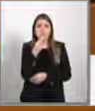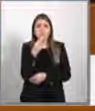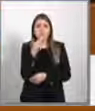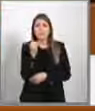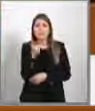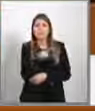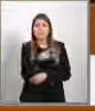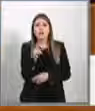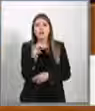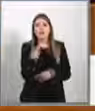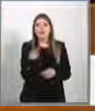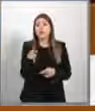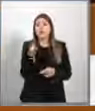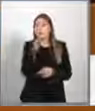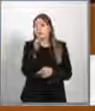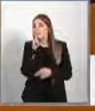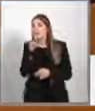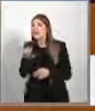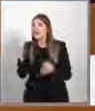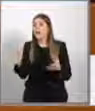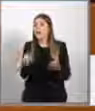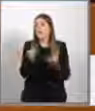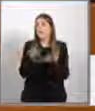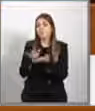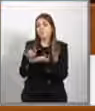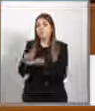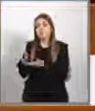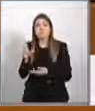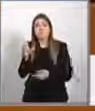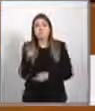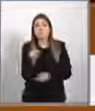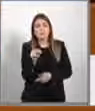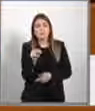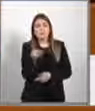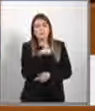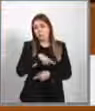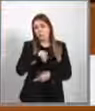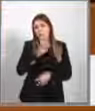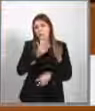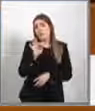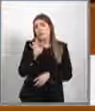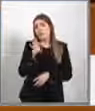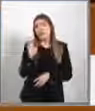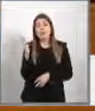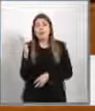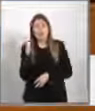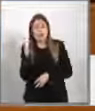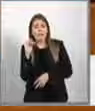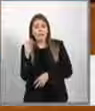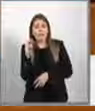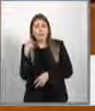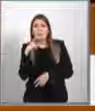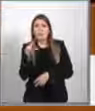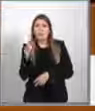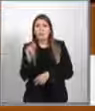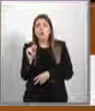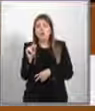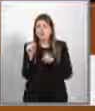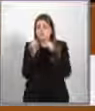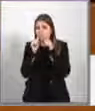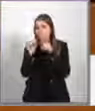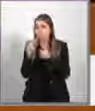sus preocupaciones. Los habrán escuchado, pero no les hicieron caso. No